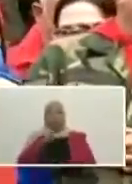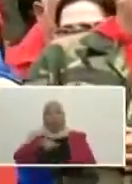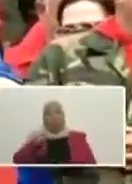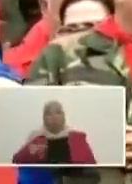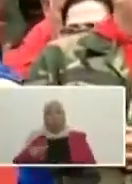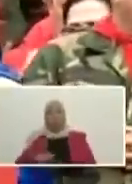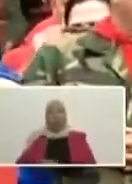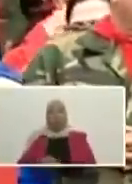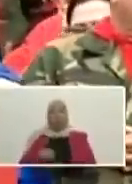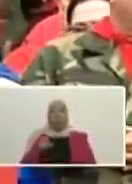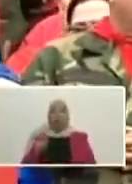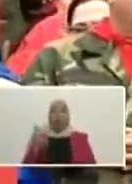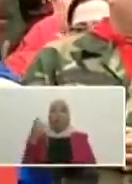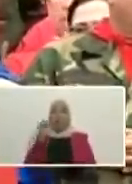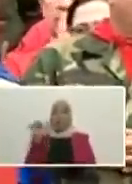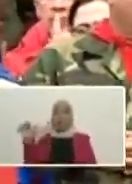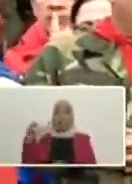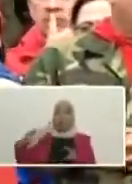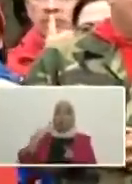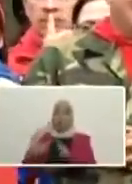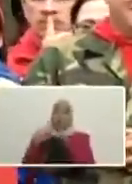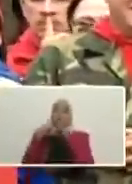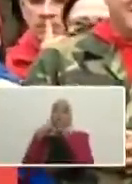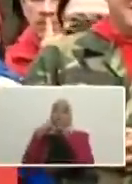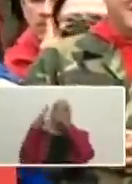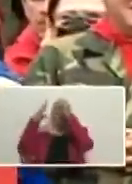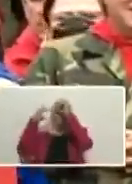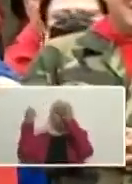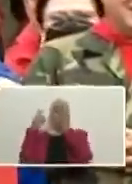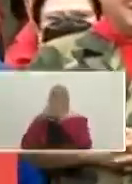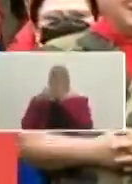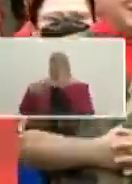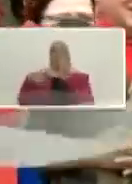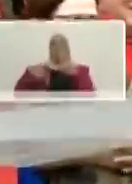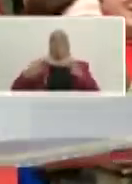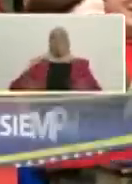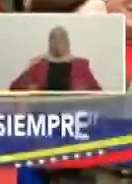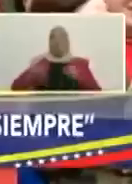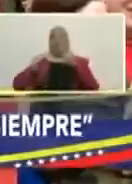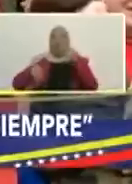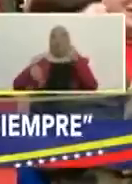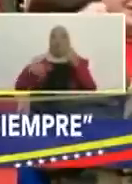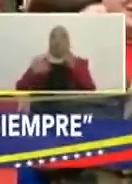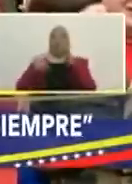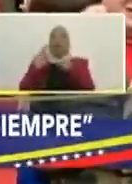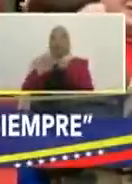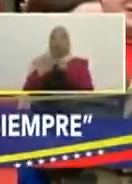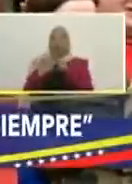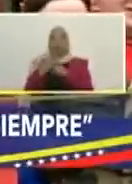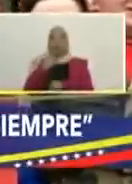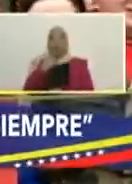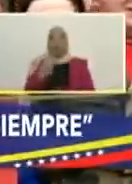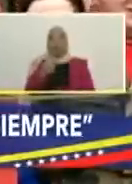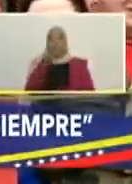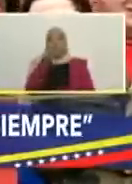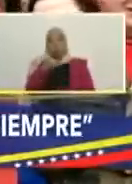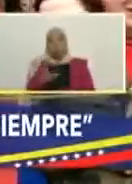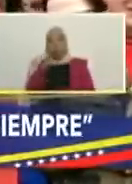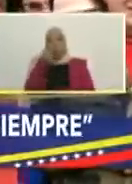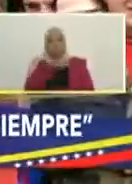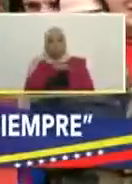que me reuní con el alto comisionado para los derechos humanos de la ONU, señor Volker Thor.